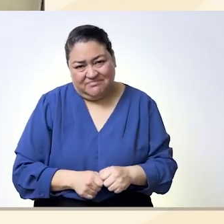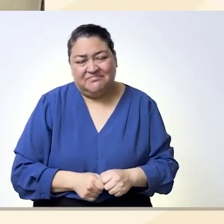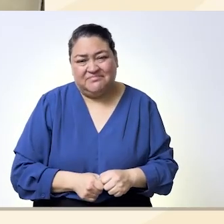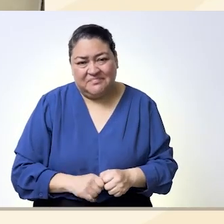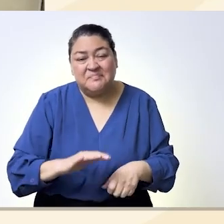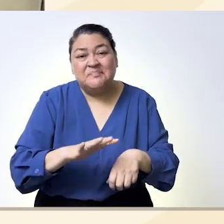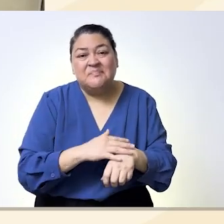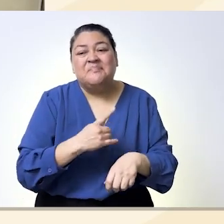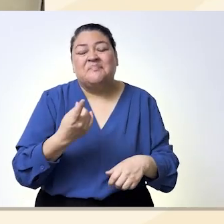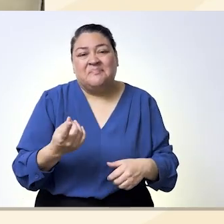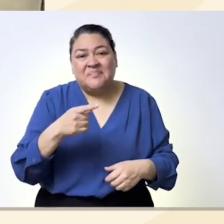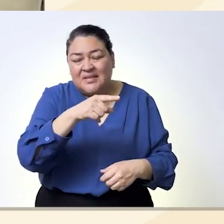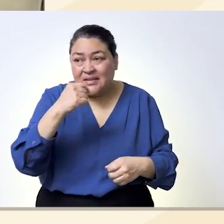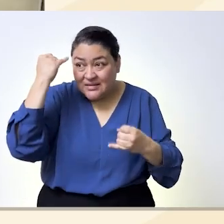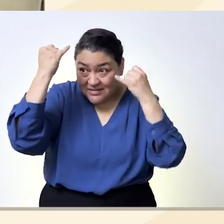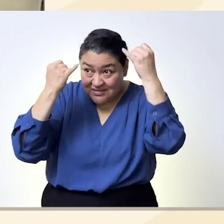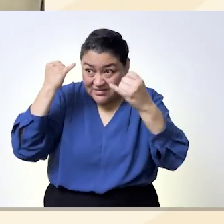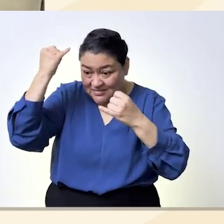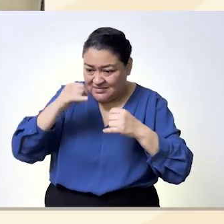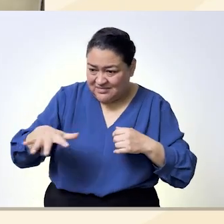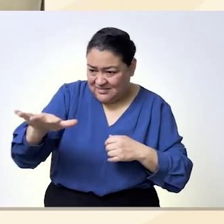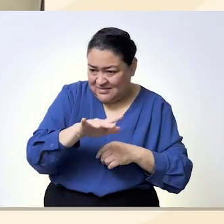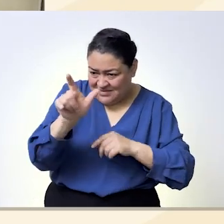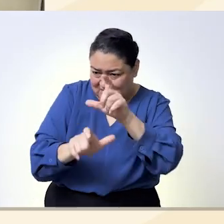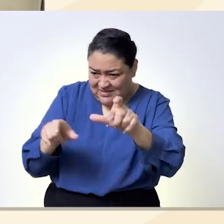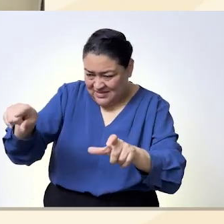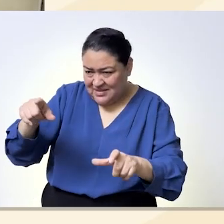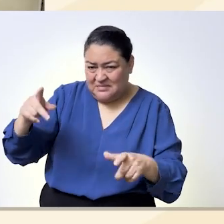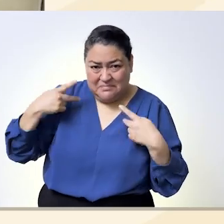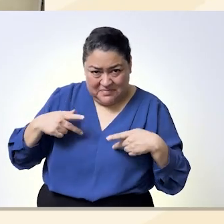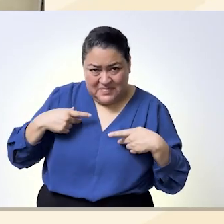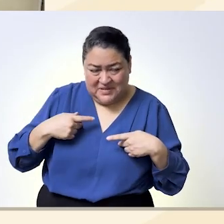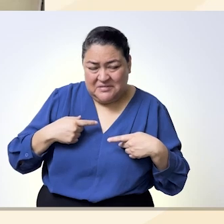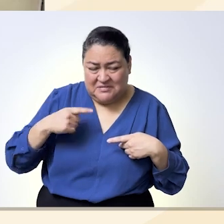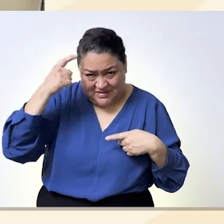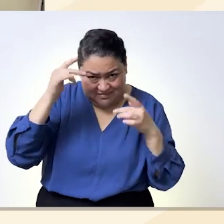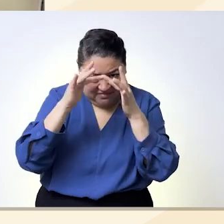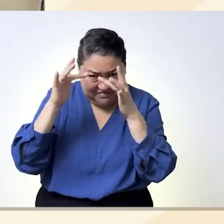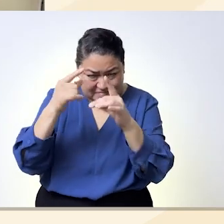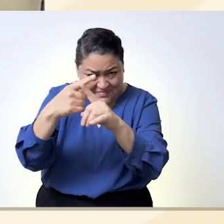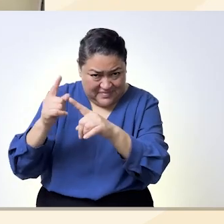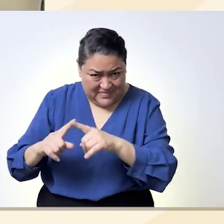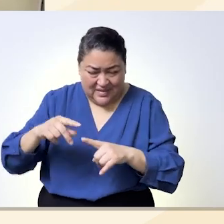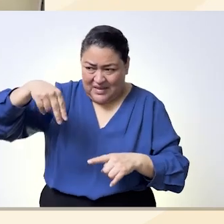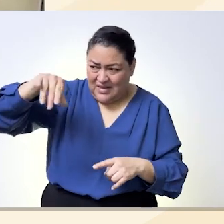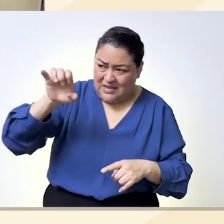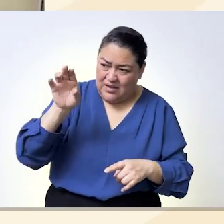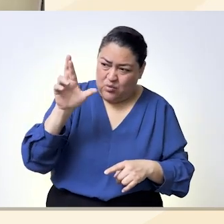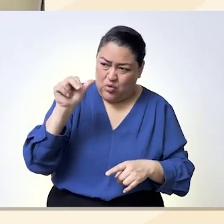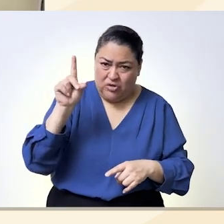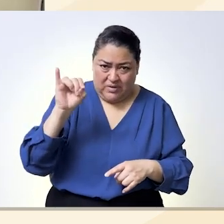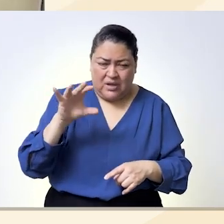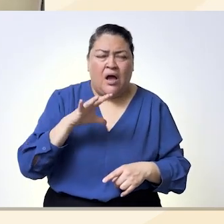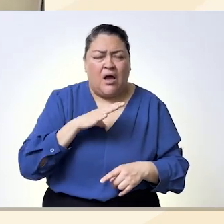las neurodivergencias, ¿no? Que se acerquen, que ahorita con las redes sociales pues está padrísimo, porque puedes acceder a